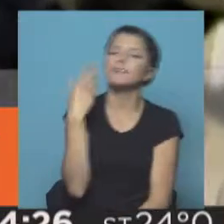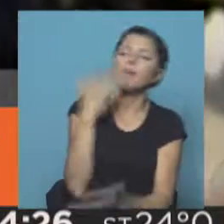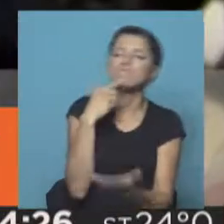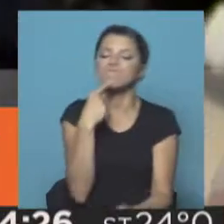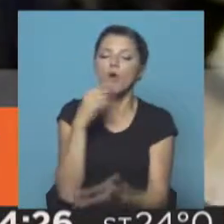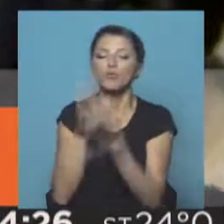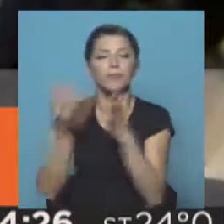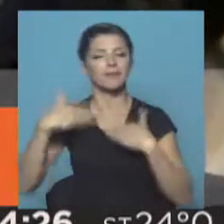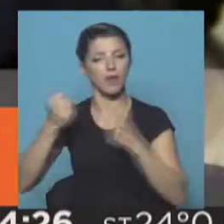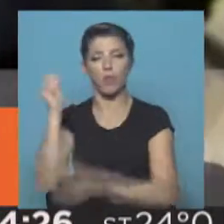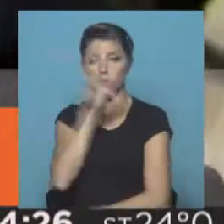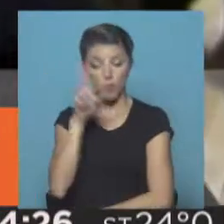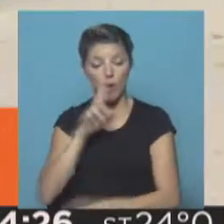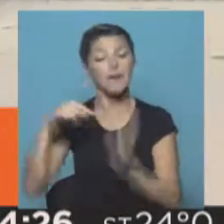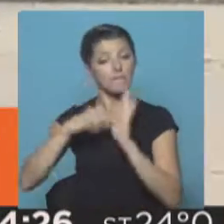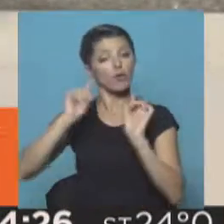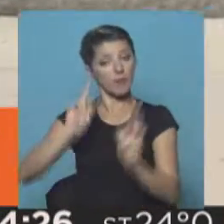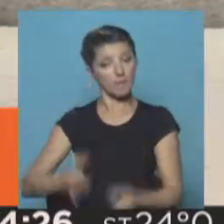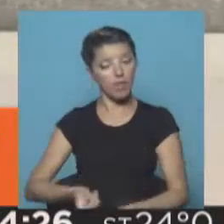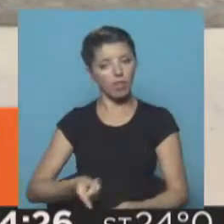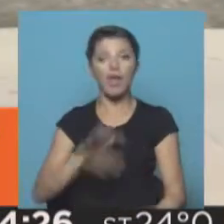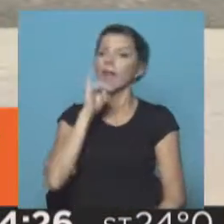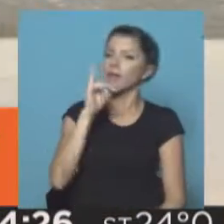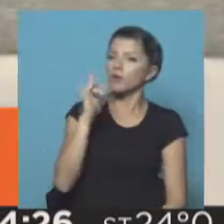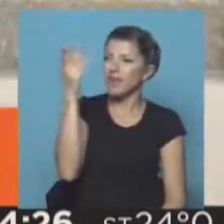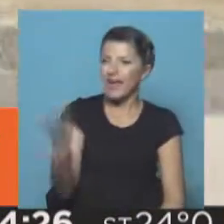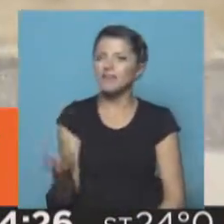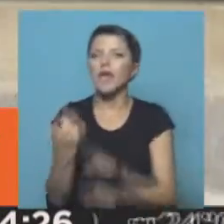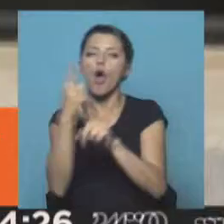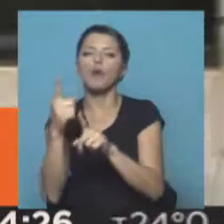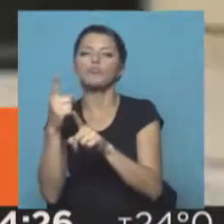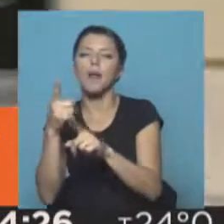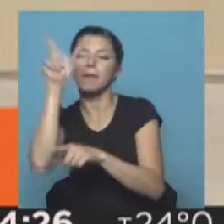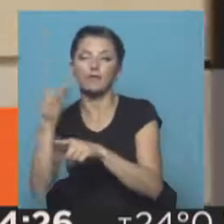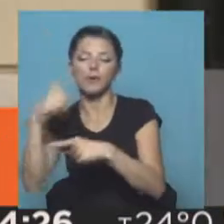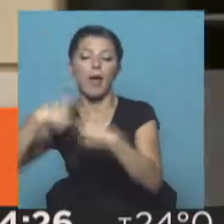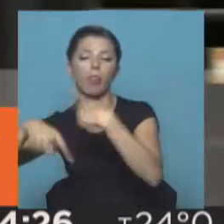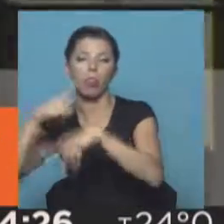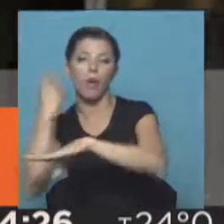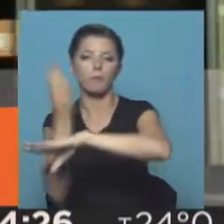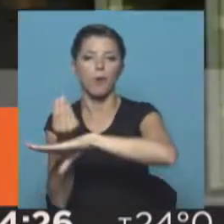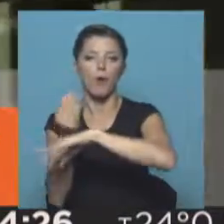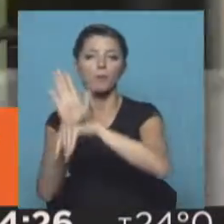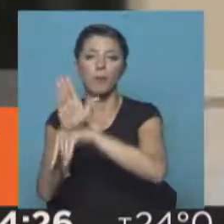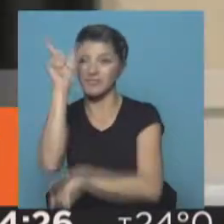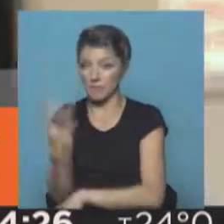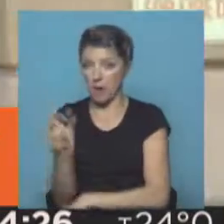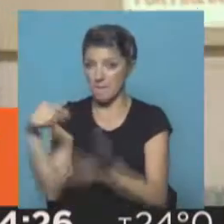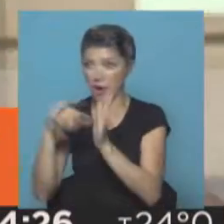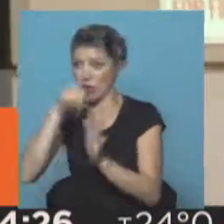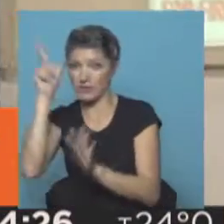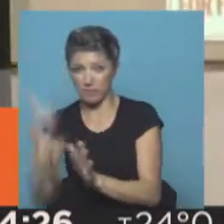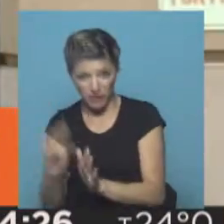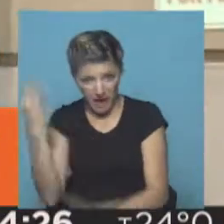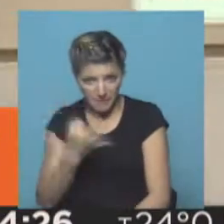de su rival, sino que también denunció que usa una doble para que la suplante en algunos actos. Como sea,